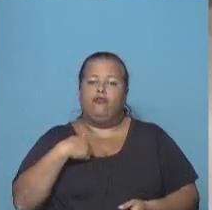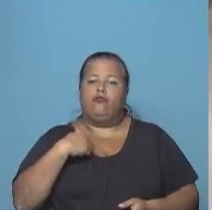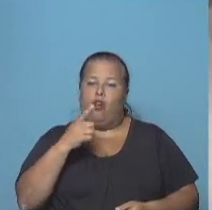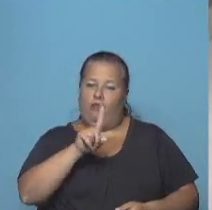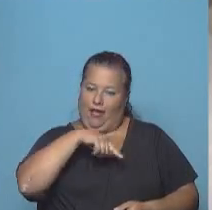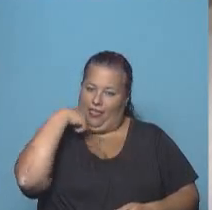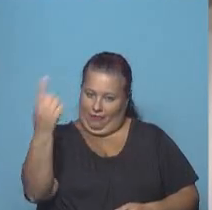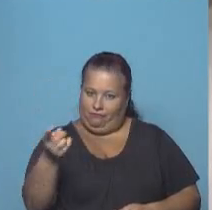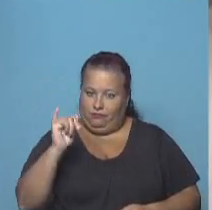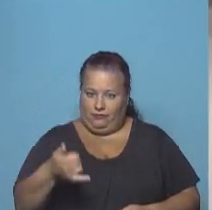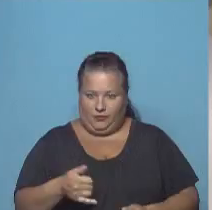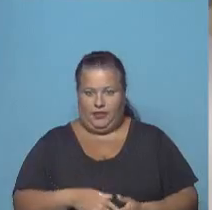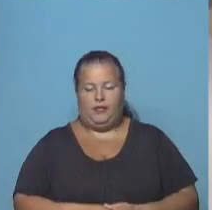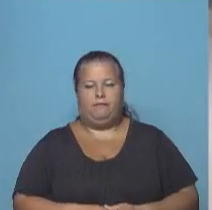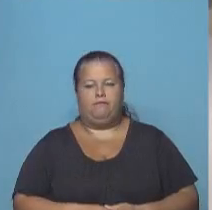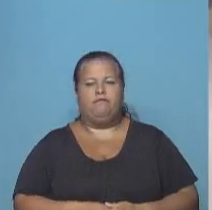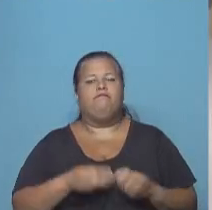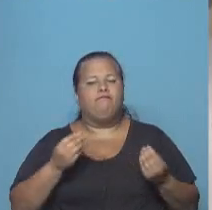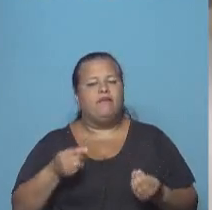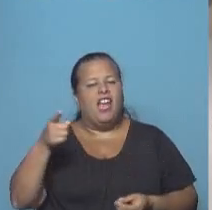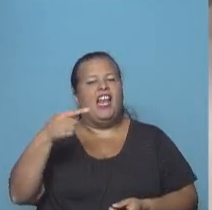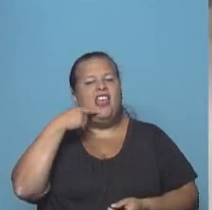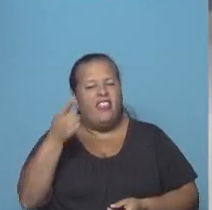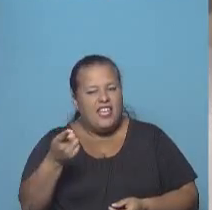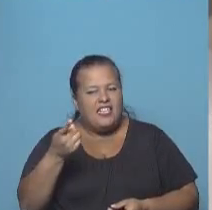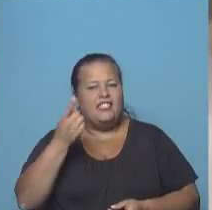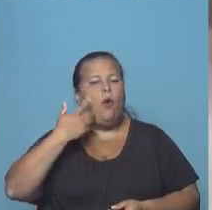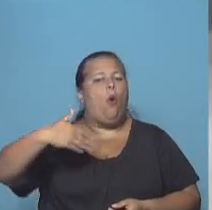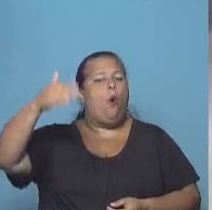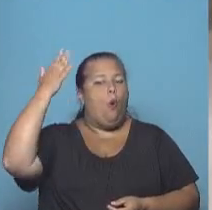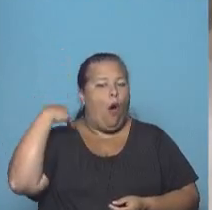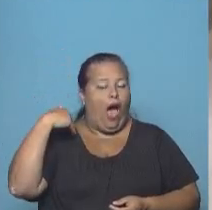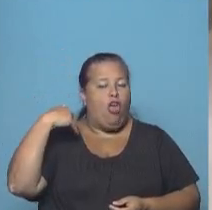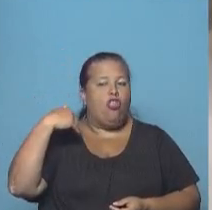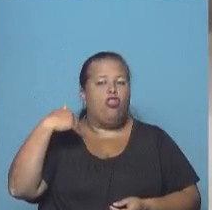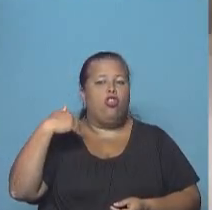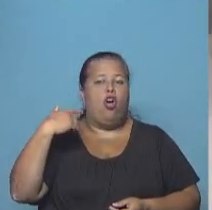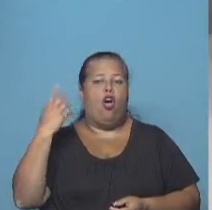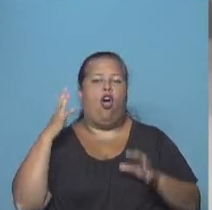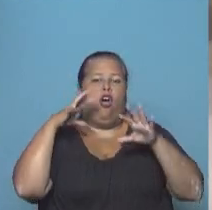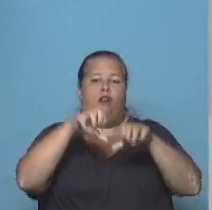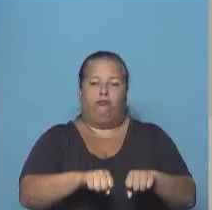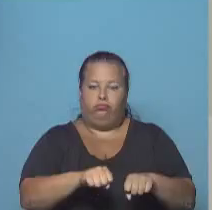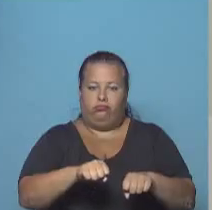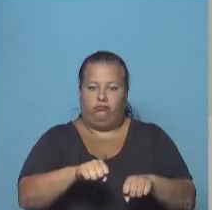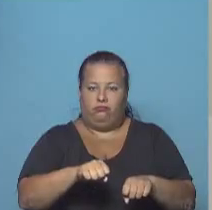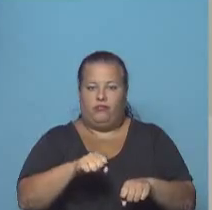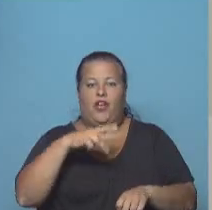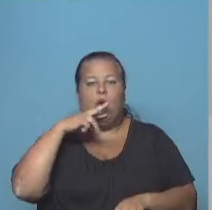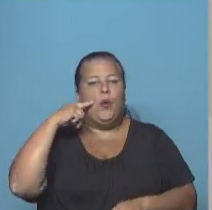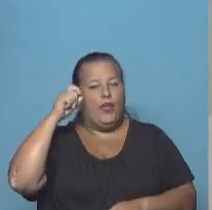devuelvo eh es que haya dicho que cuando ganó cuando usurpó el poder